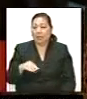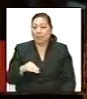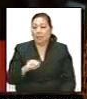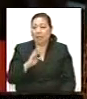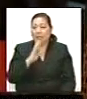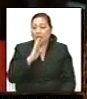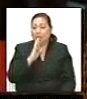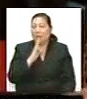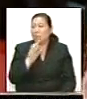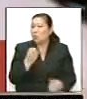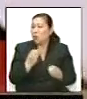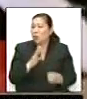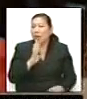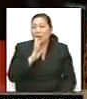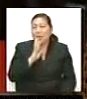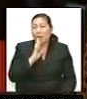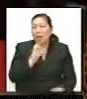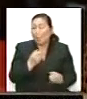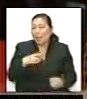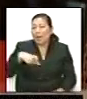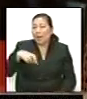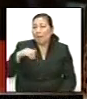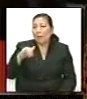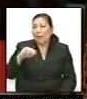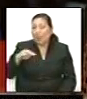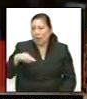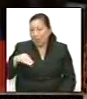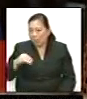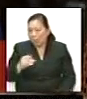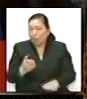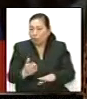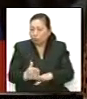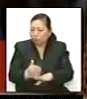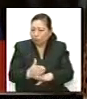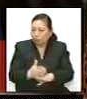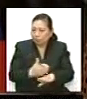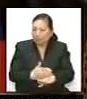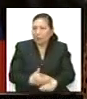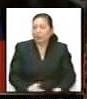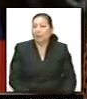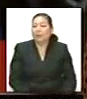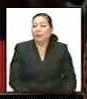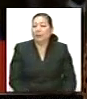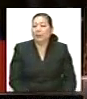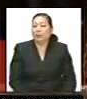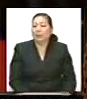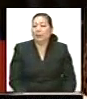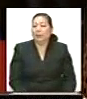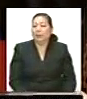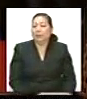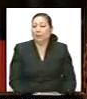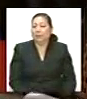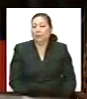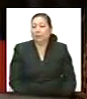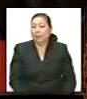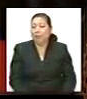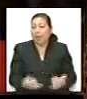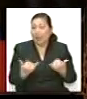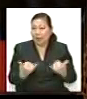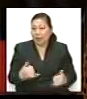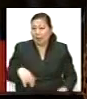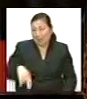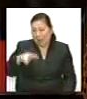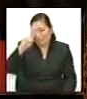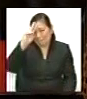mucho de pymes, hablamos mucho de los avances, del desarrollo, pero yo siento que por lo menos aquí en nuestro